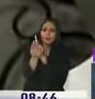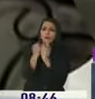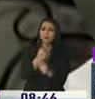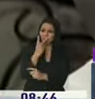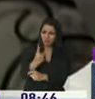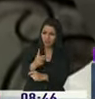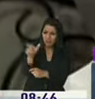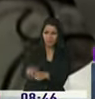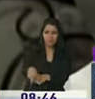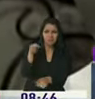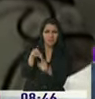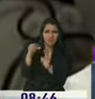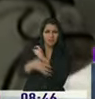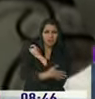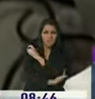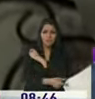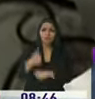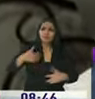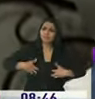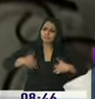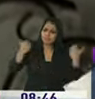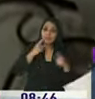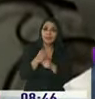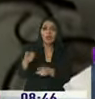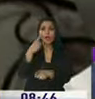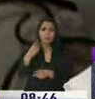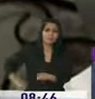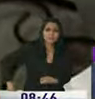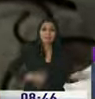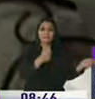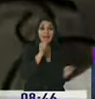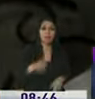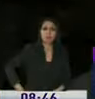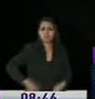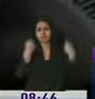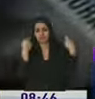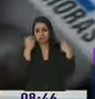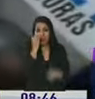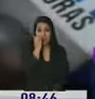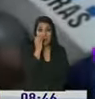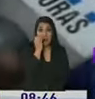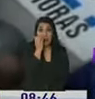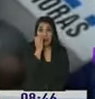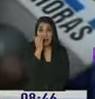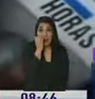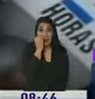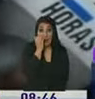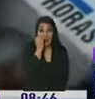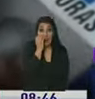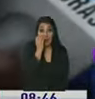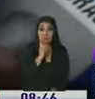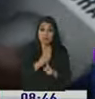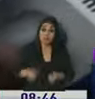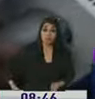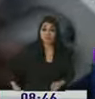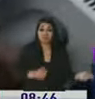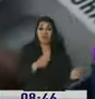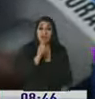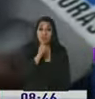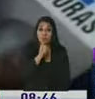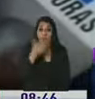tú eres el amor de mi vida, y le reclamé, porque le reclamo, viene y me tira la olla de agua hervida. Que yo le había tirado el agua caliente porque él cogió, le pegó a mis dos